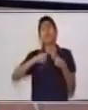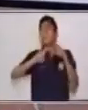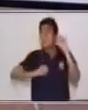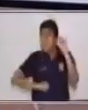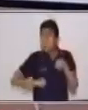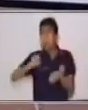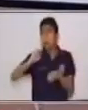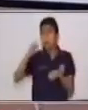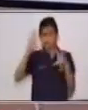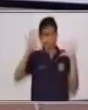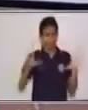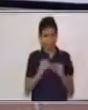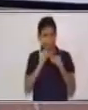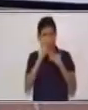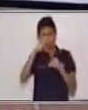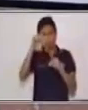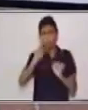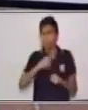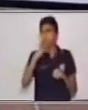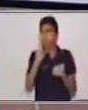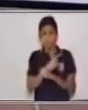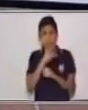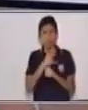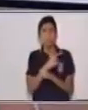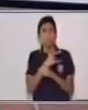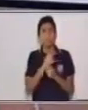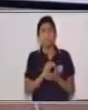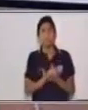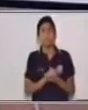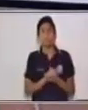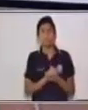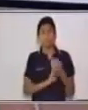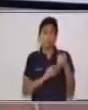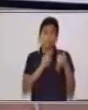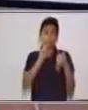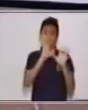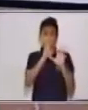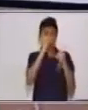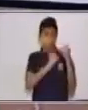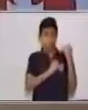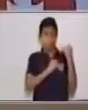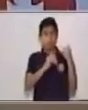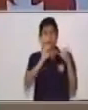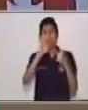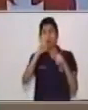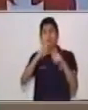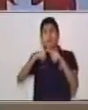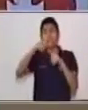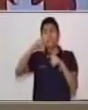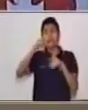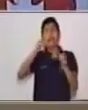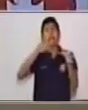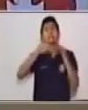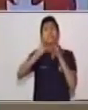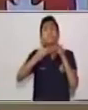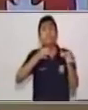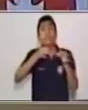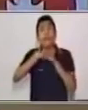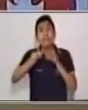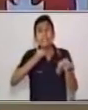que. Eso serían las conjunciones adversativas. Y por último, las explicativas, que unen